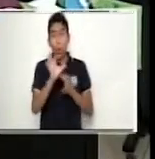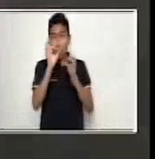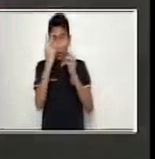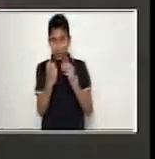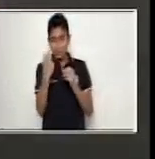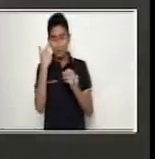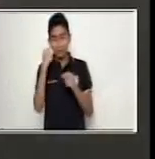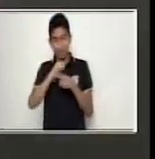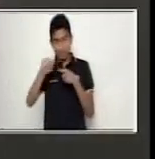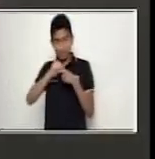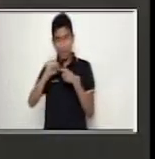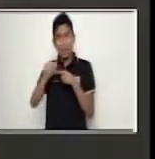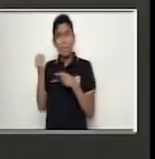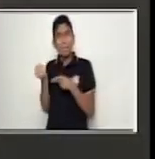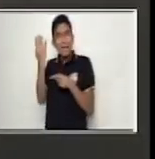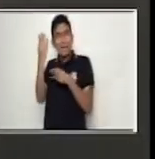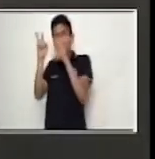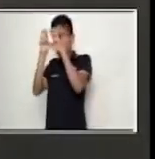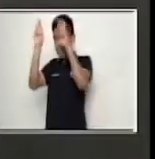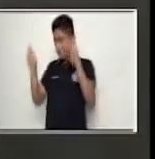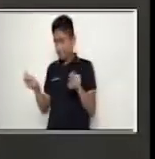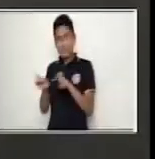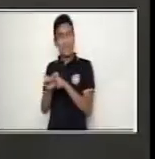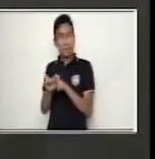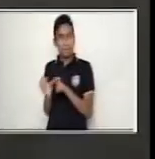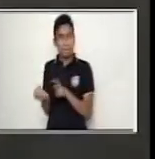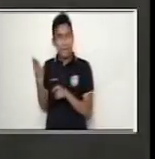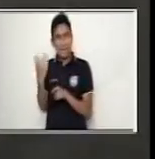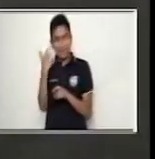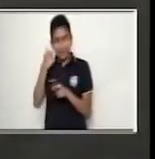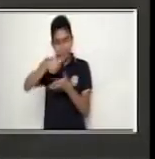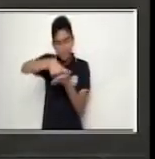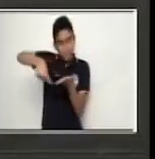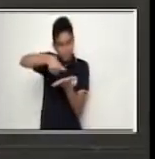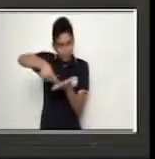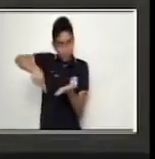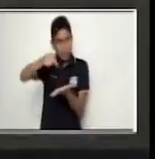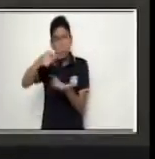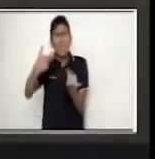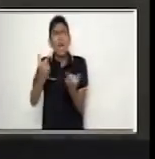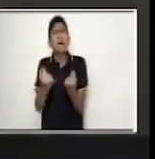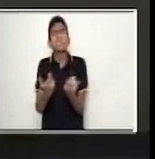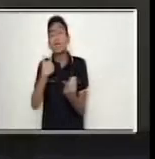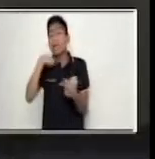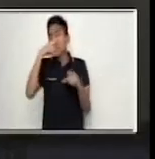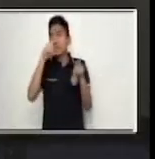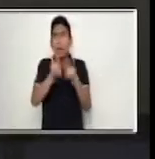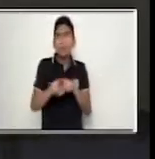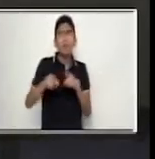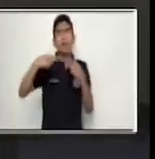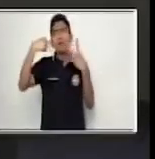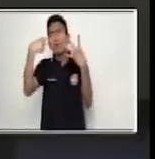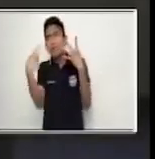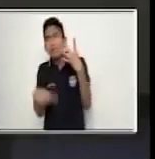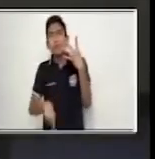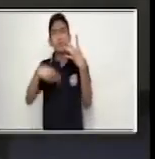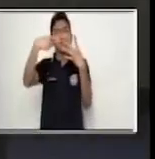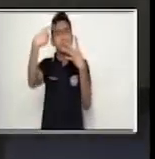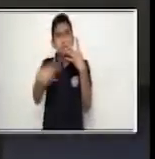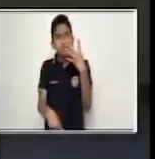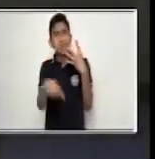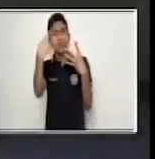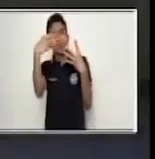mágica puedes ver que puedes borrar y puedes realizar tantos ejercicios como tú